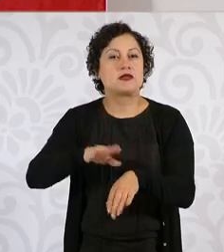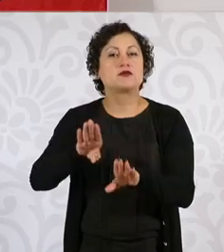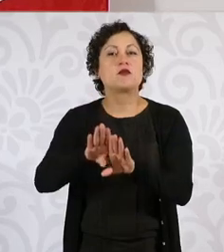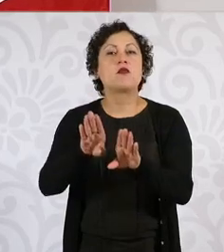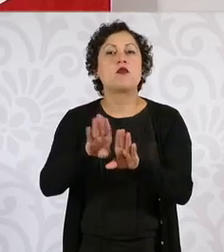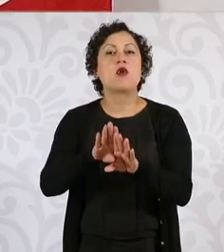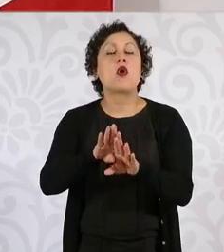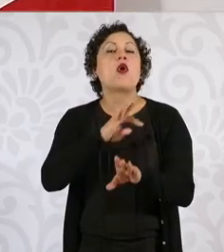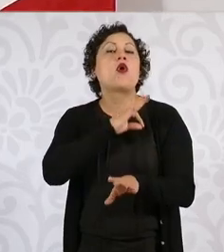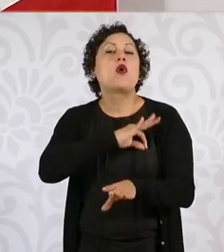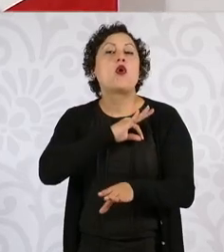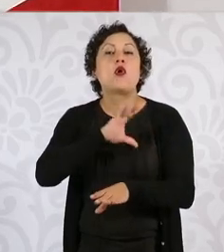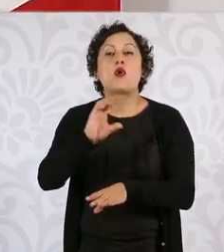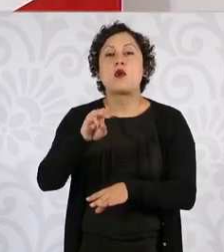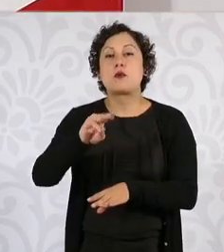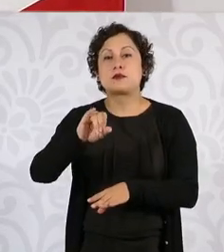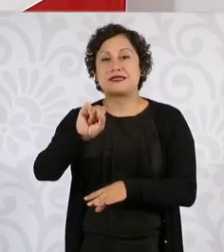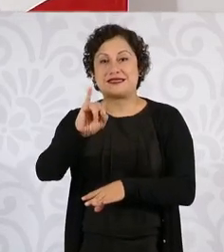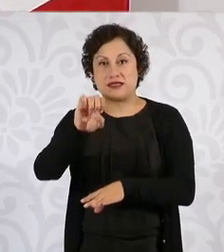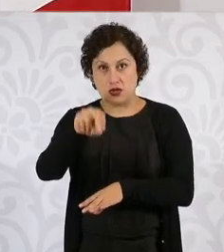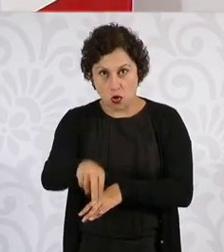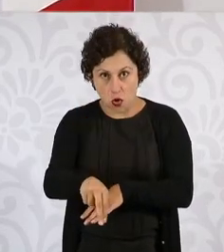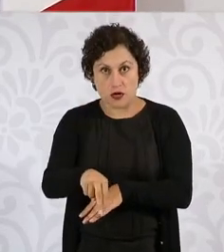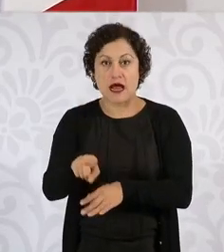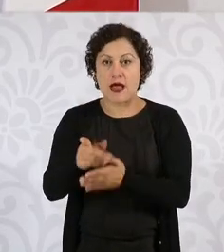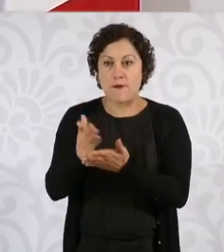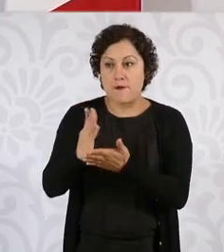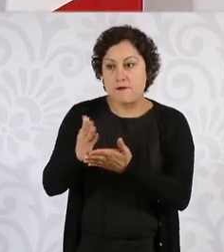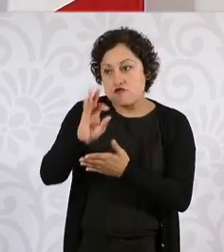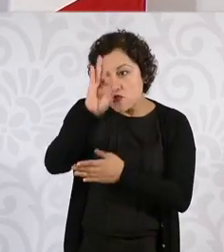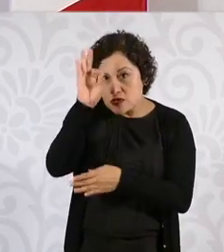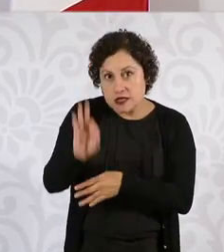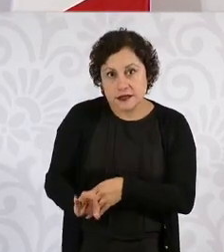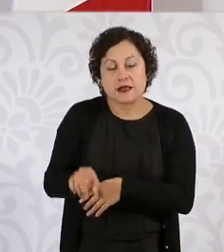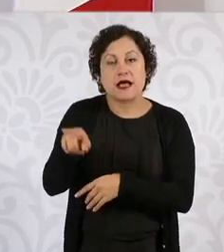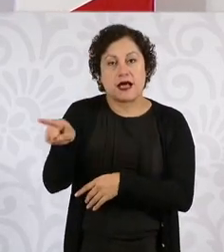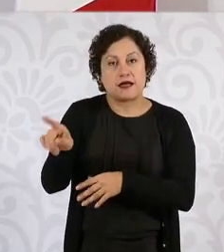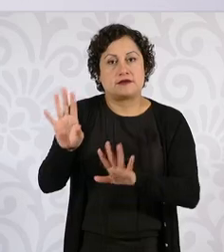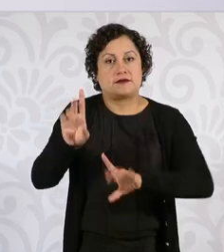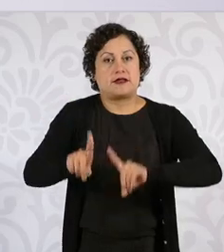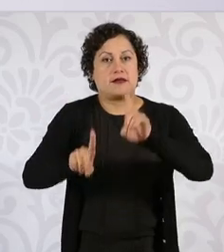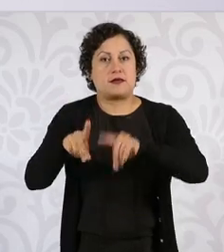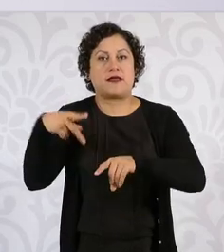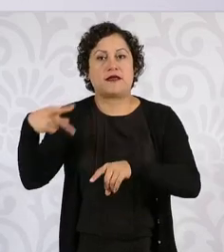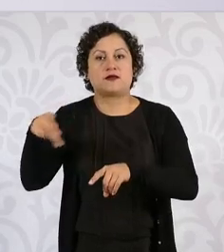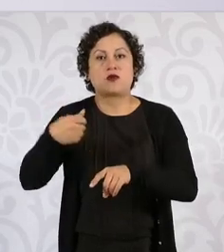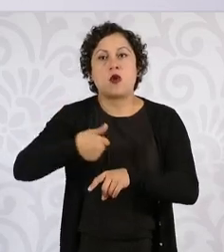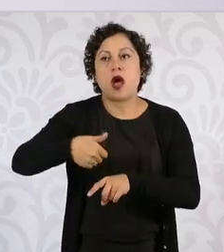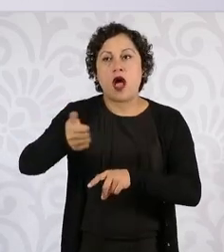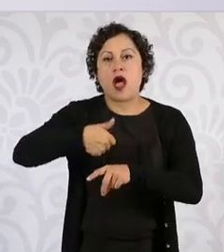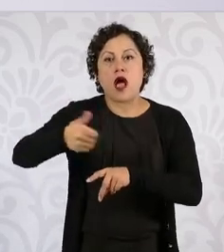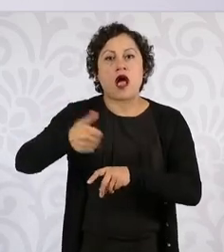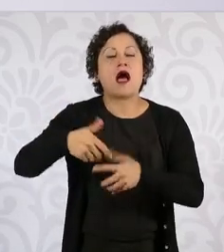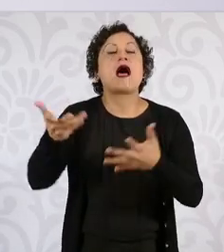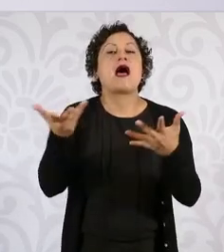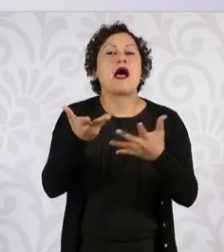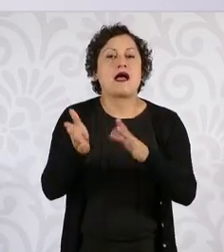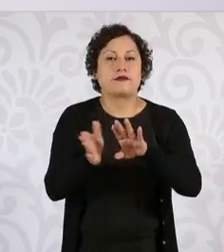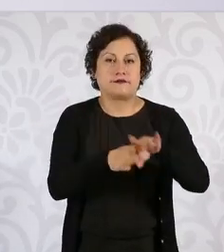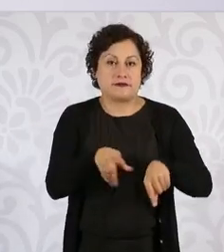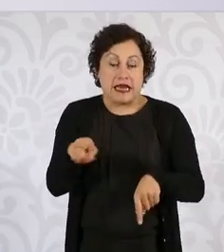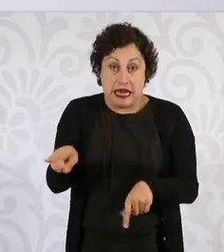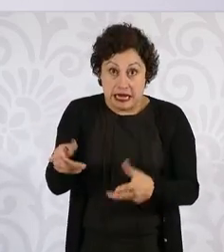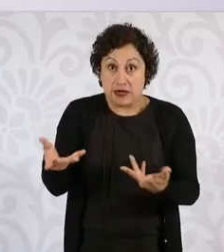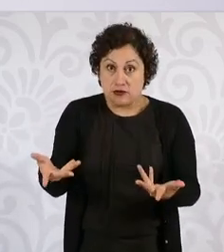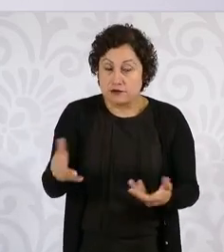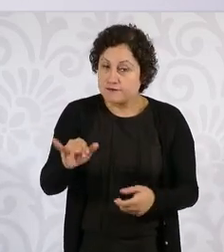base. Y no tienen seguridad social. Y ellos sí viven muchos accidentes. Muchos de ellos utilizan la